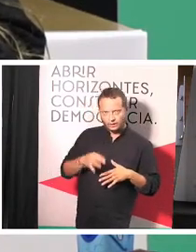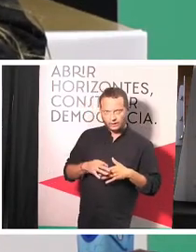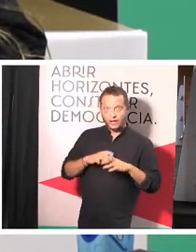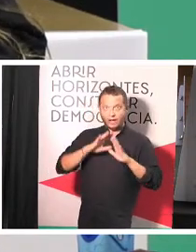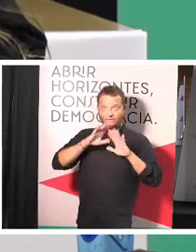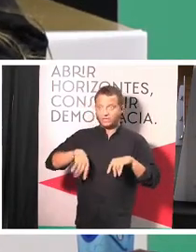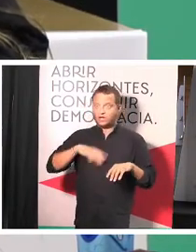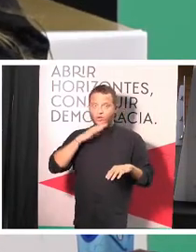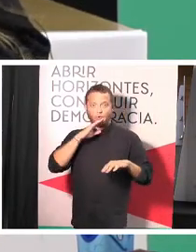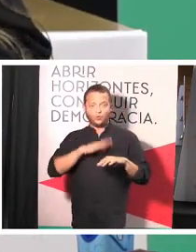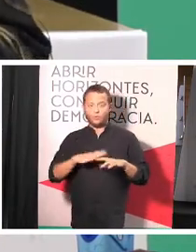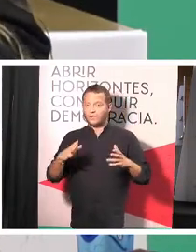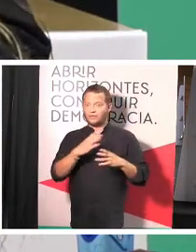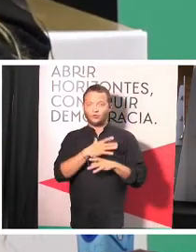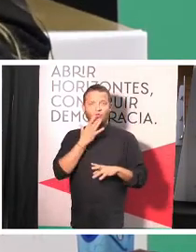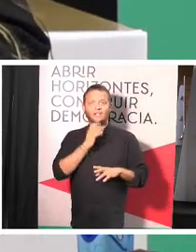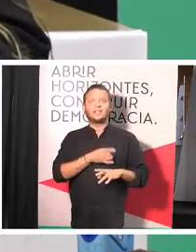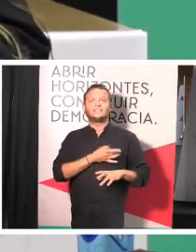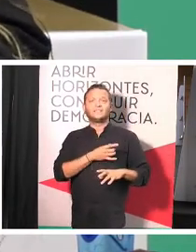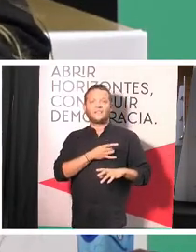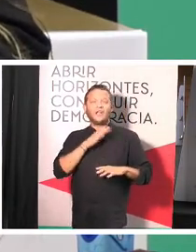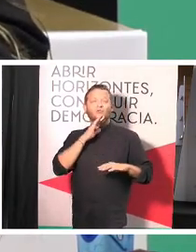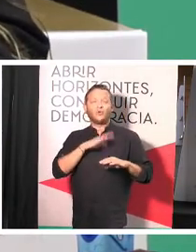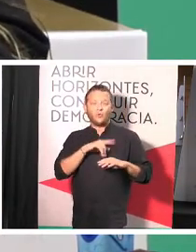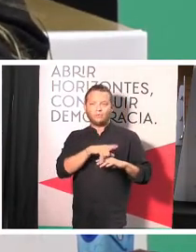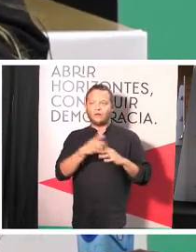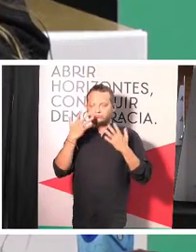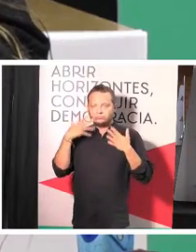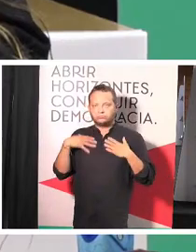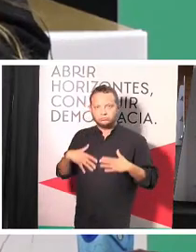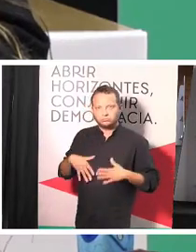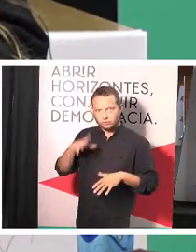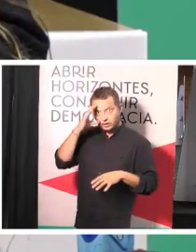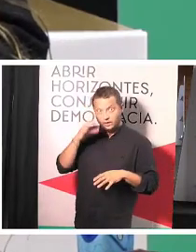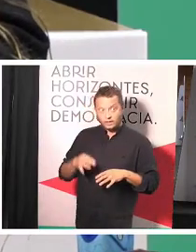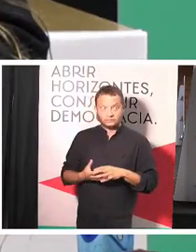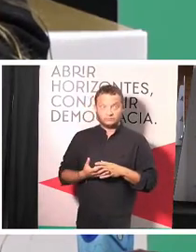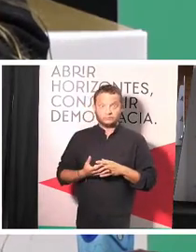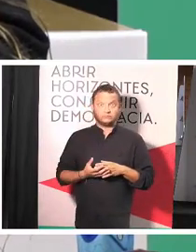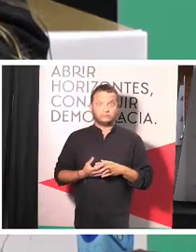el culpable de todos estos son los sindicatos, termina calando.